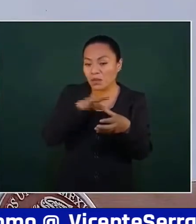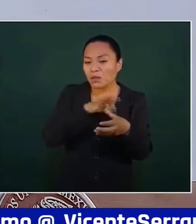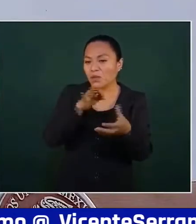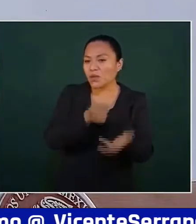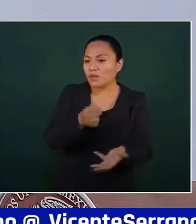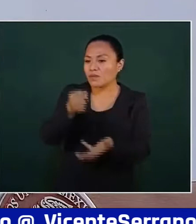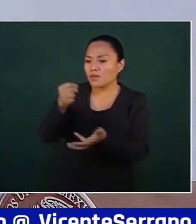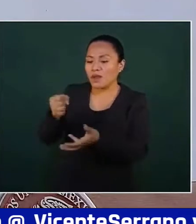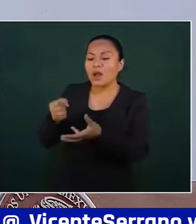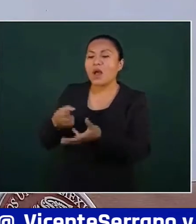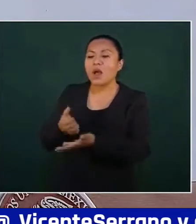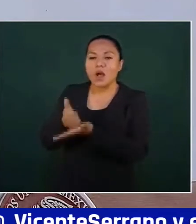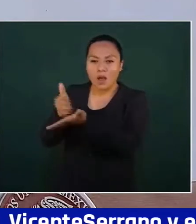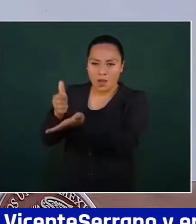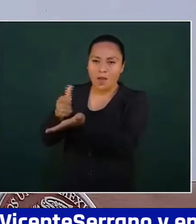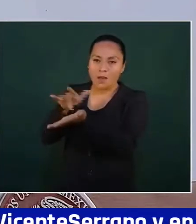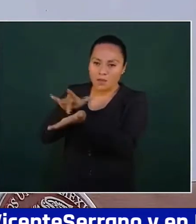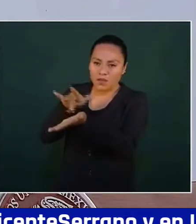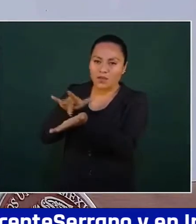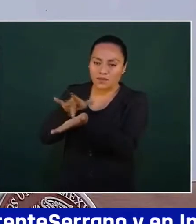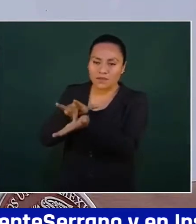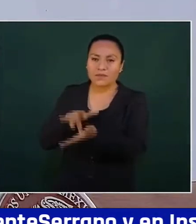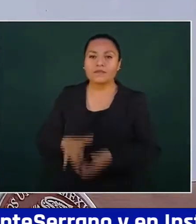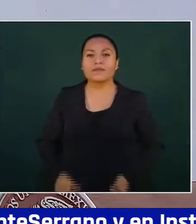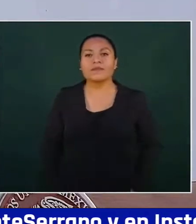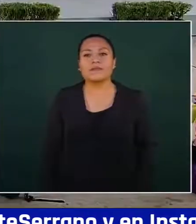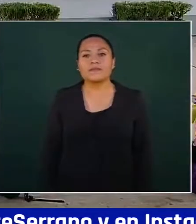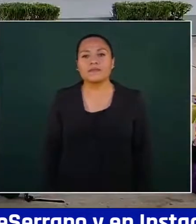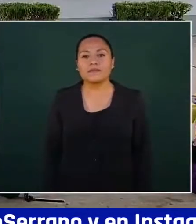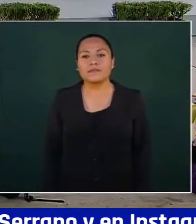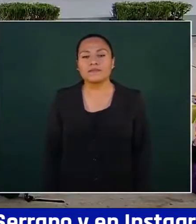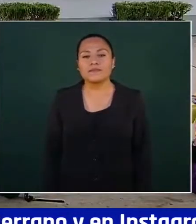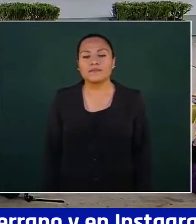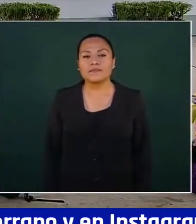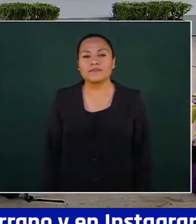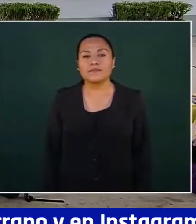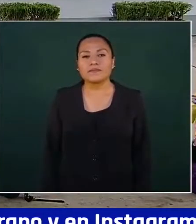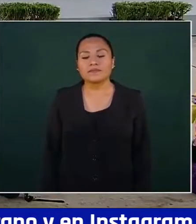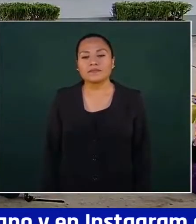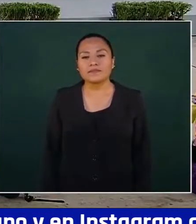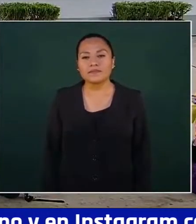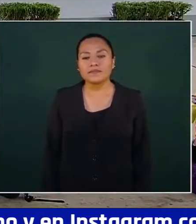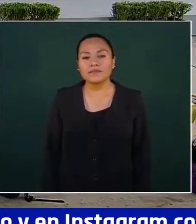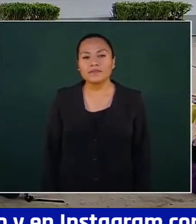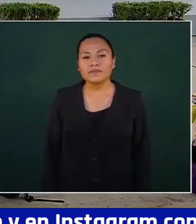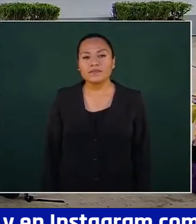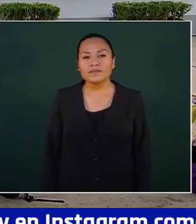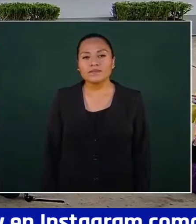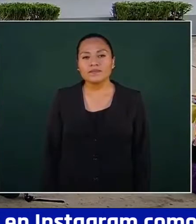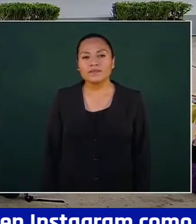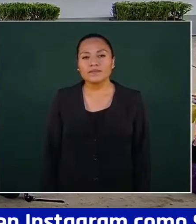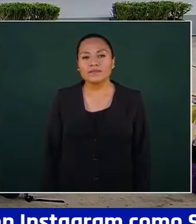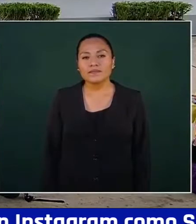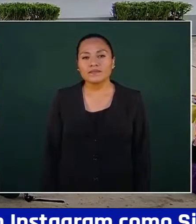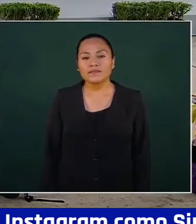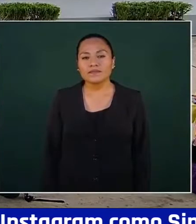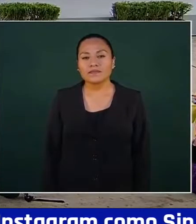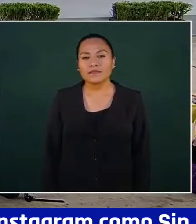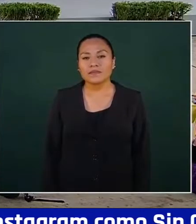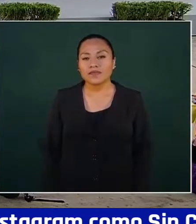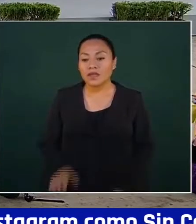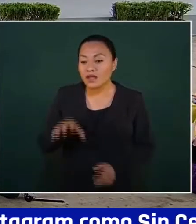de reconstrucción. La que sigue, por favor. ¿Cómo se ha avanzado por sector? ¿Cómo